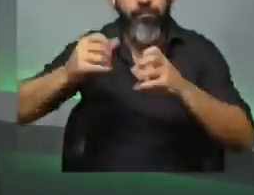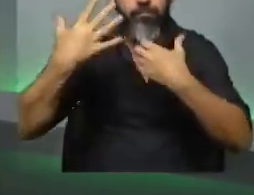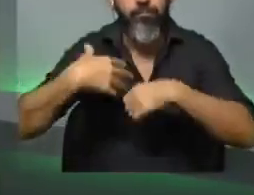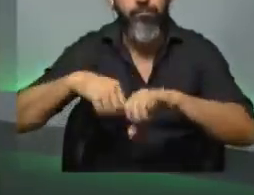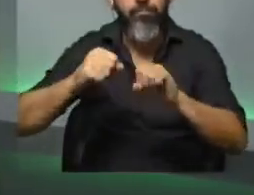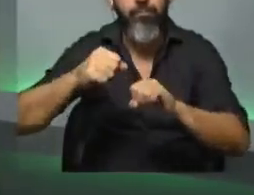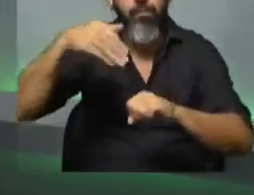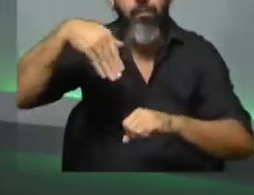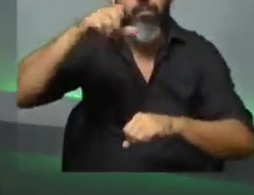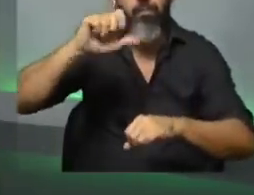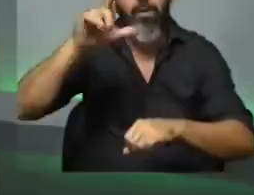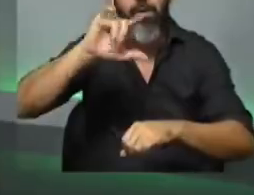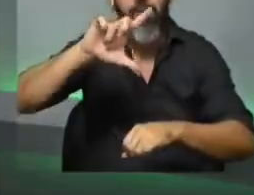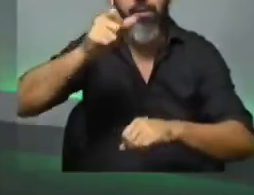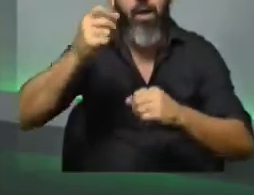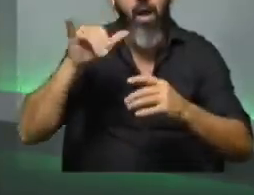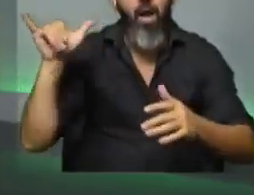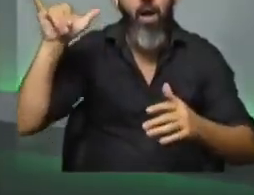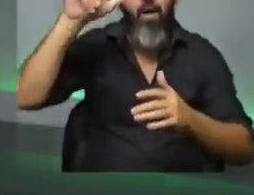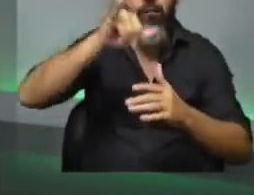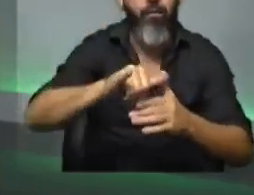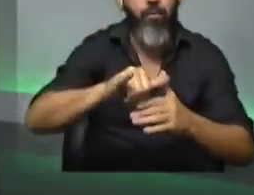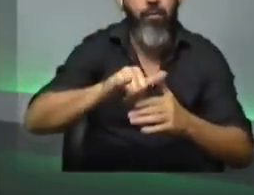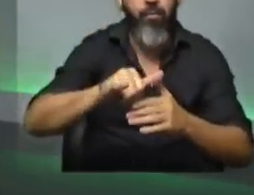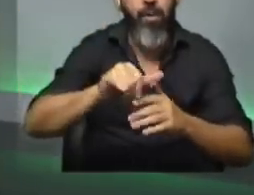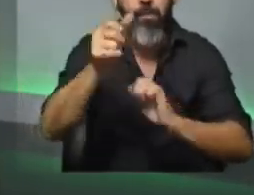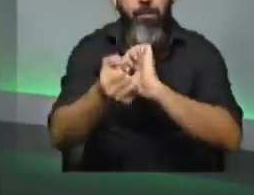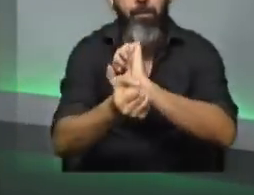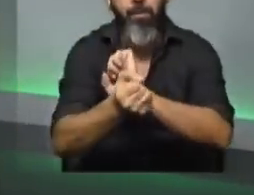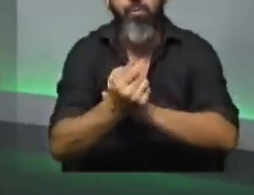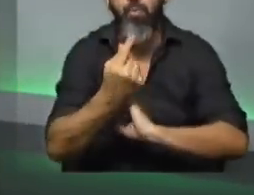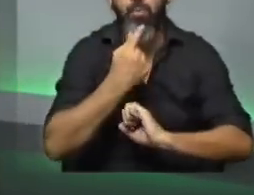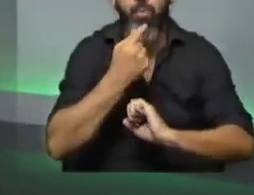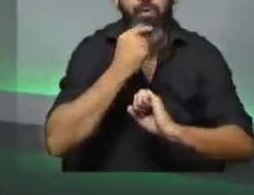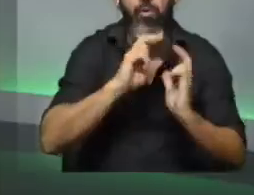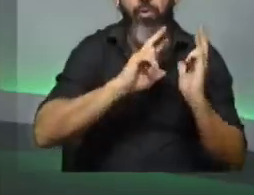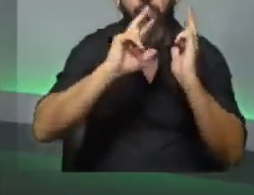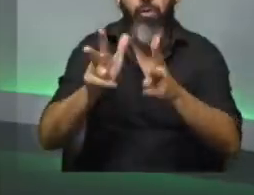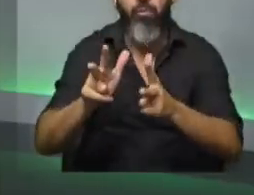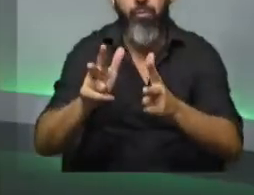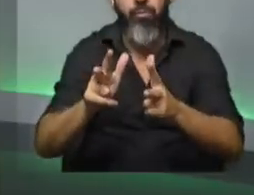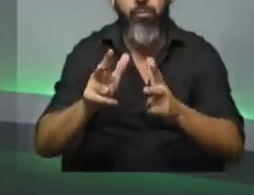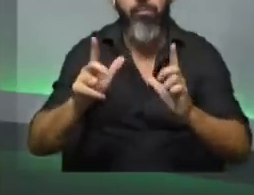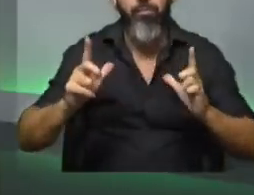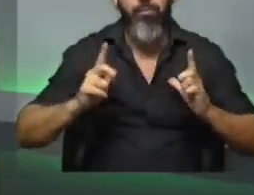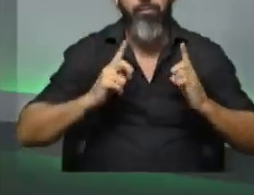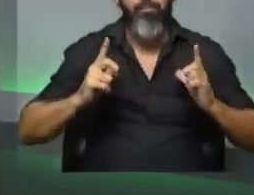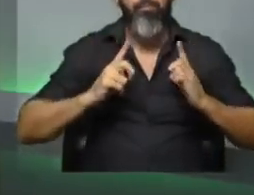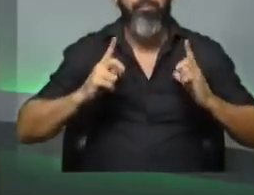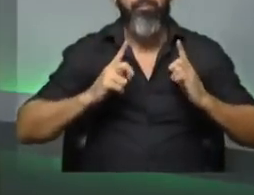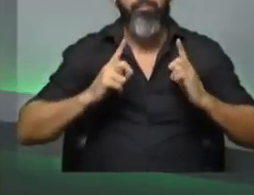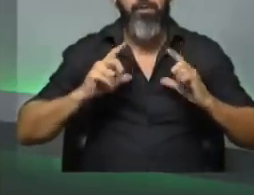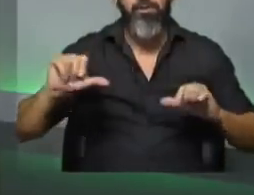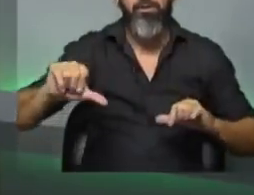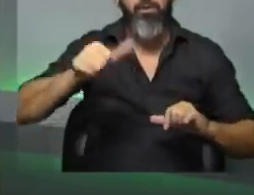el melilla un avión usado por el plan cóndor para el traslado de presos políticos dijo a MB de noticias estar a la espera de que se